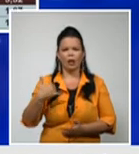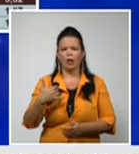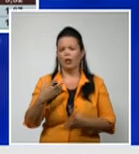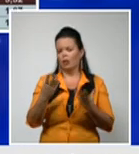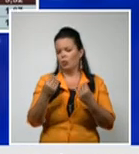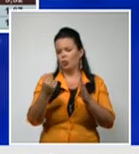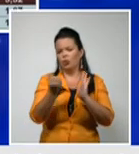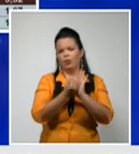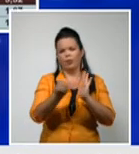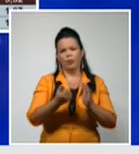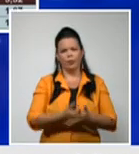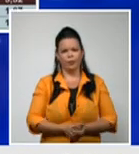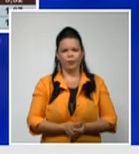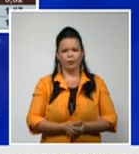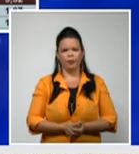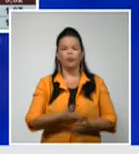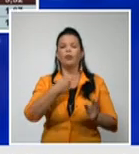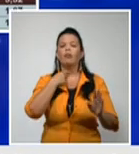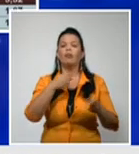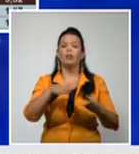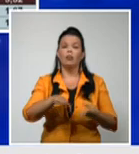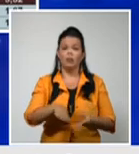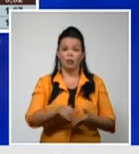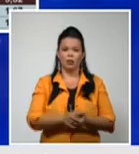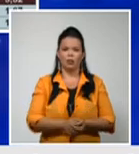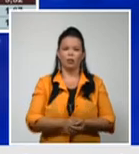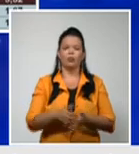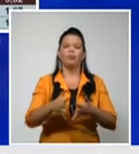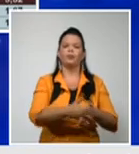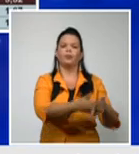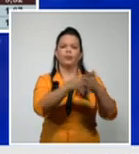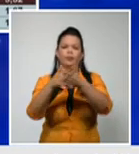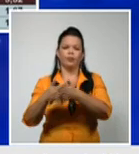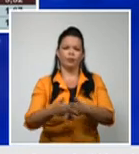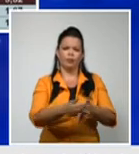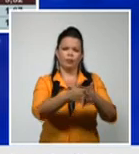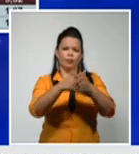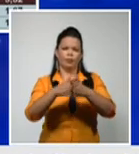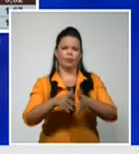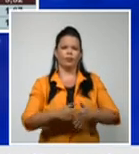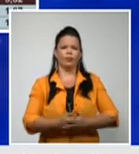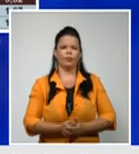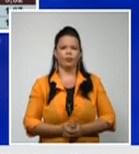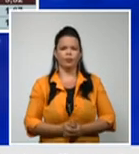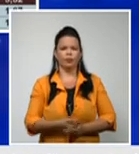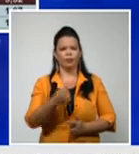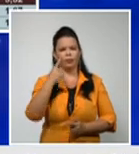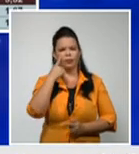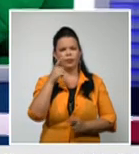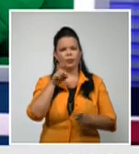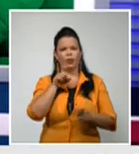Fallecidos, en primer lugar, Estados Unidos, Norteamérica. Si quieres, vete a la tabla final.